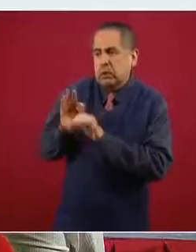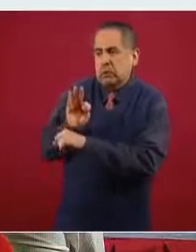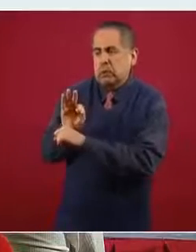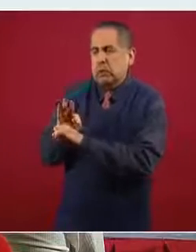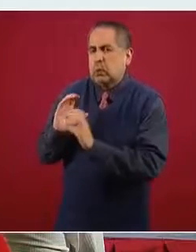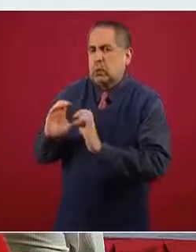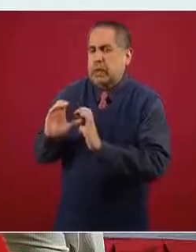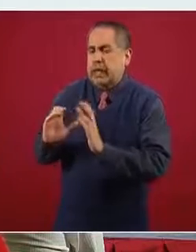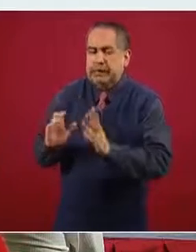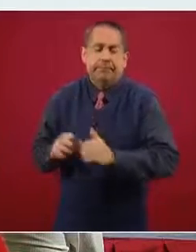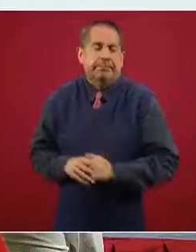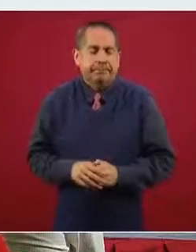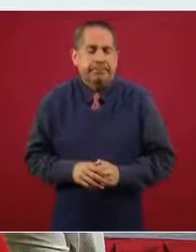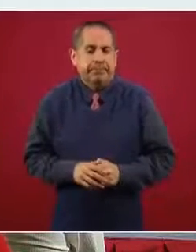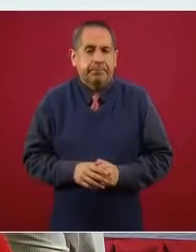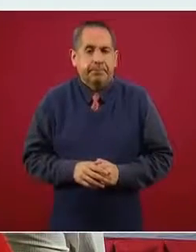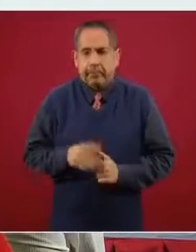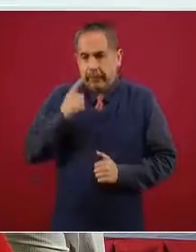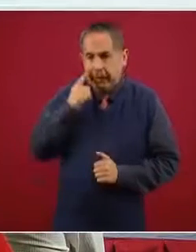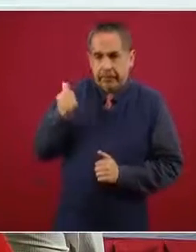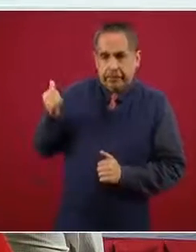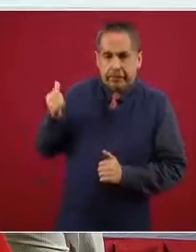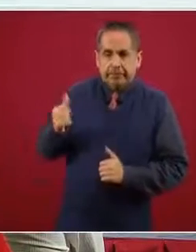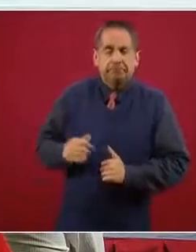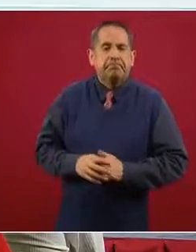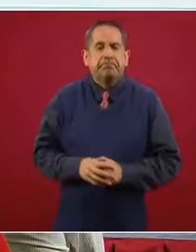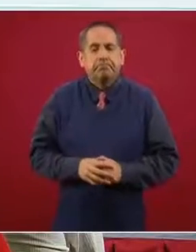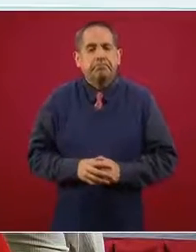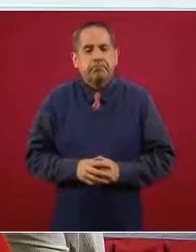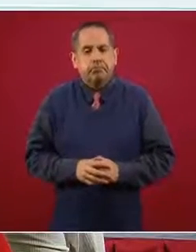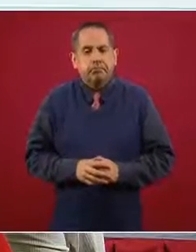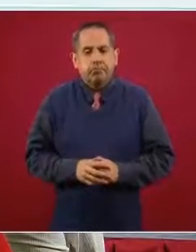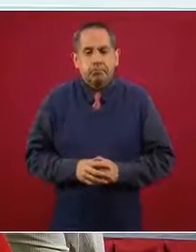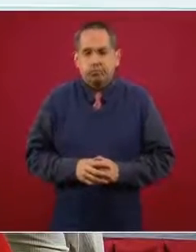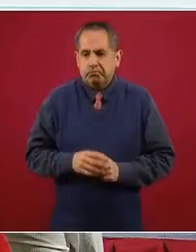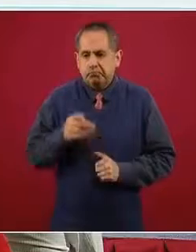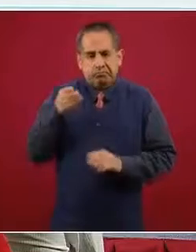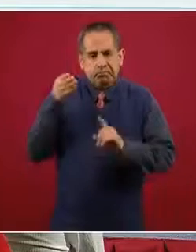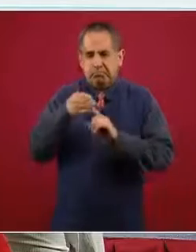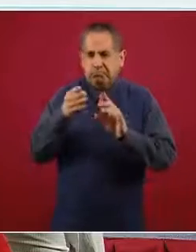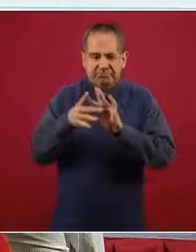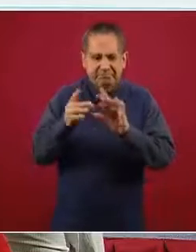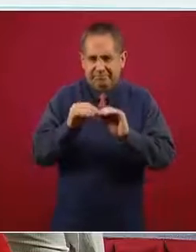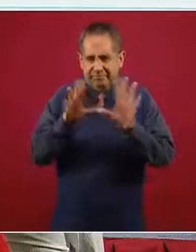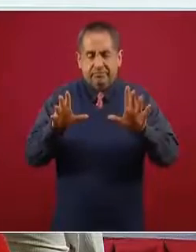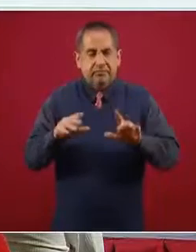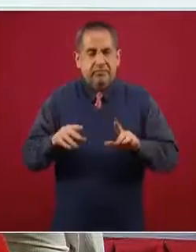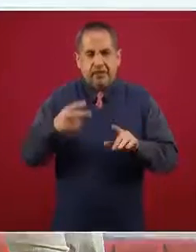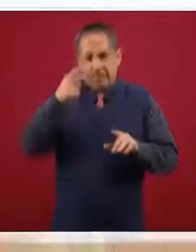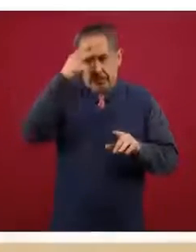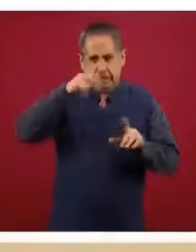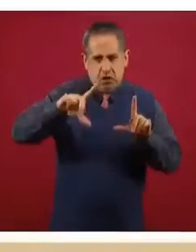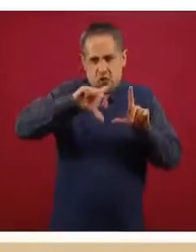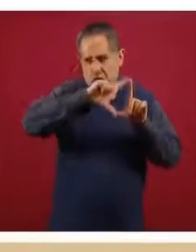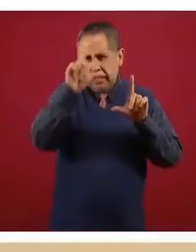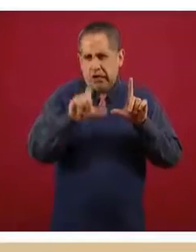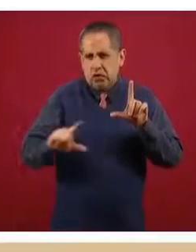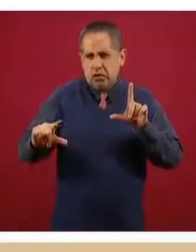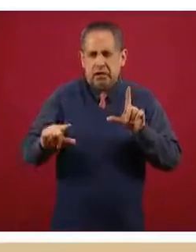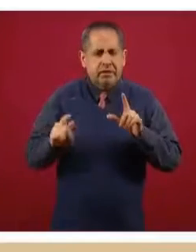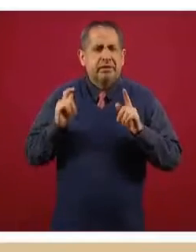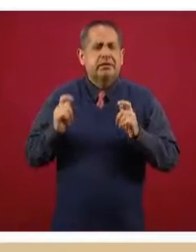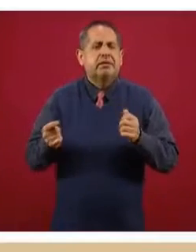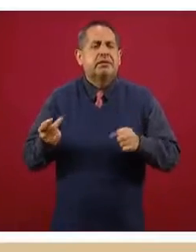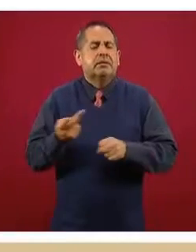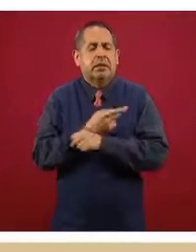la primera diapositiva el día de hoy. Vamos a ir directo al panorama nacional. Esta es una imagen,